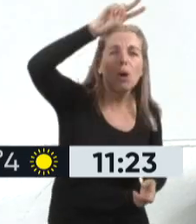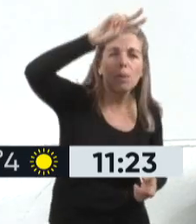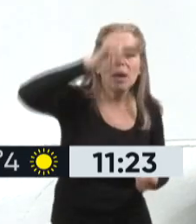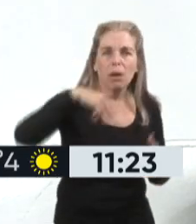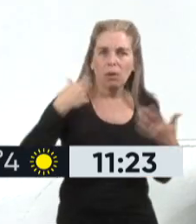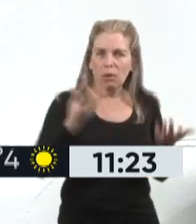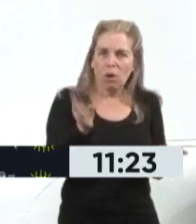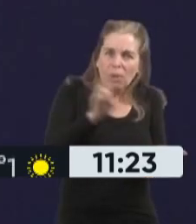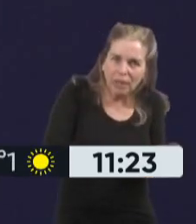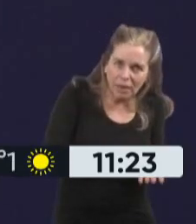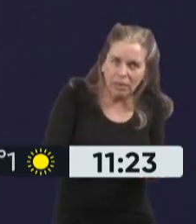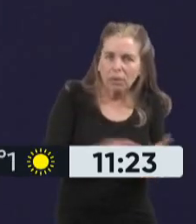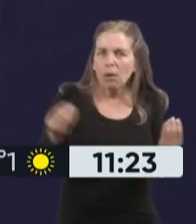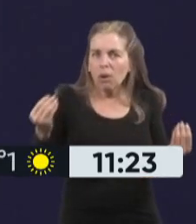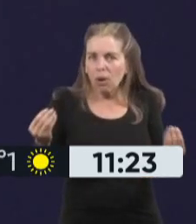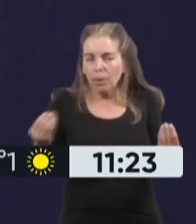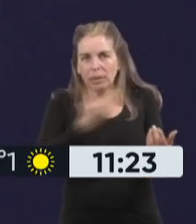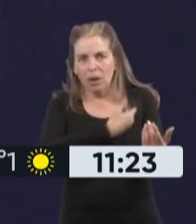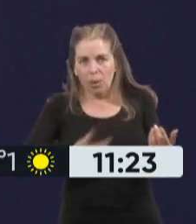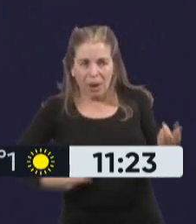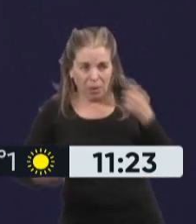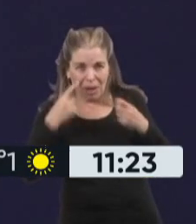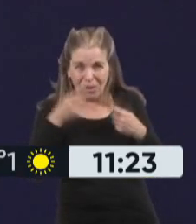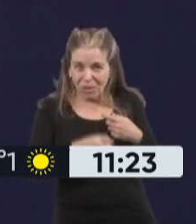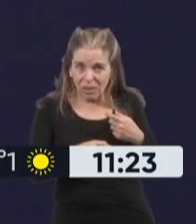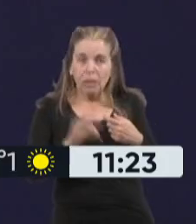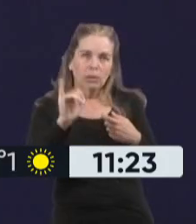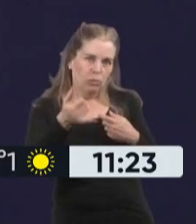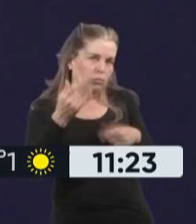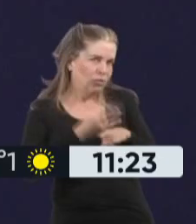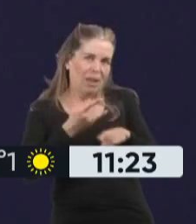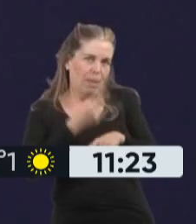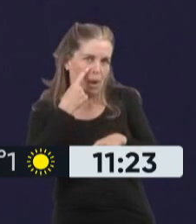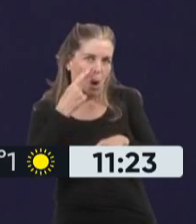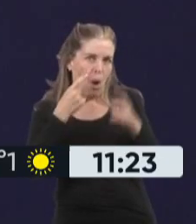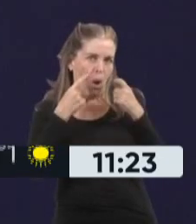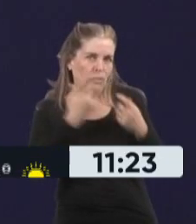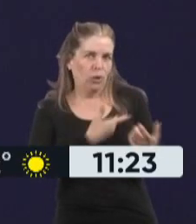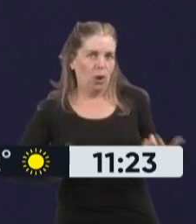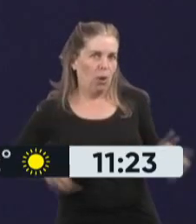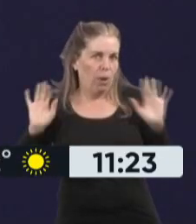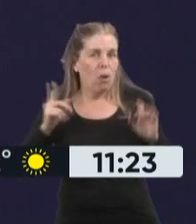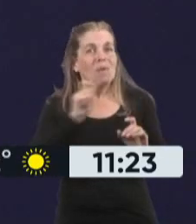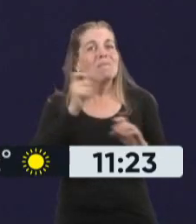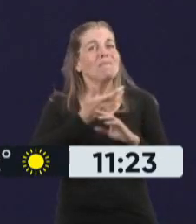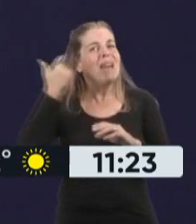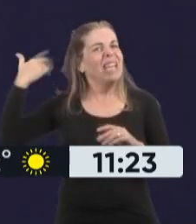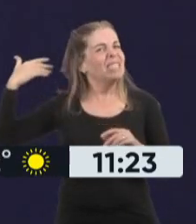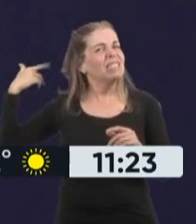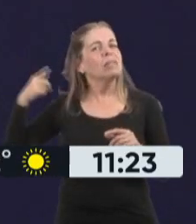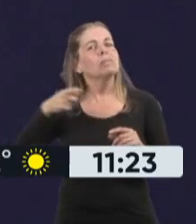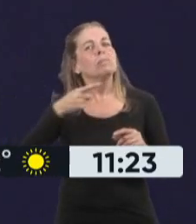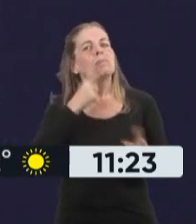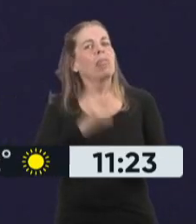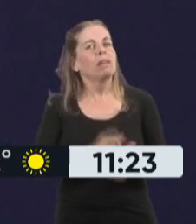¿Está monitoreando eso? No, eso lo monitorea permanentemente. De hecho, hubo un mes donde se había decidido correr ese aumento por un tema